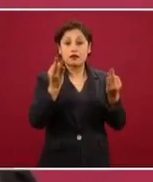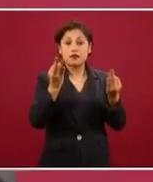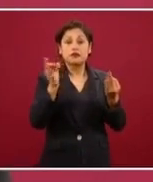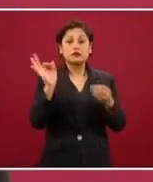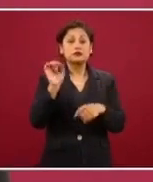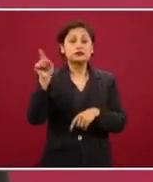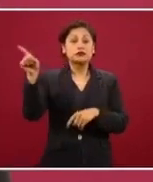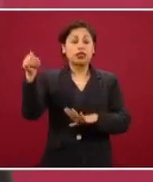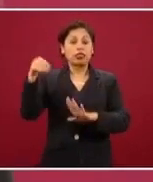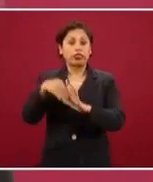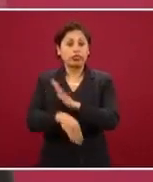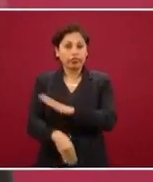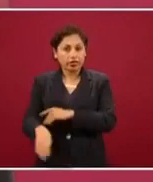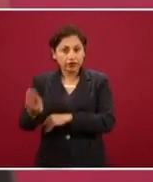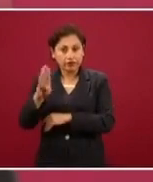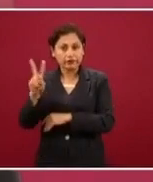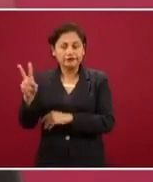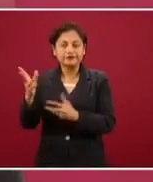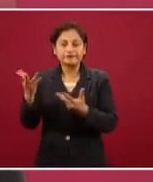pueden caer sus